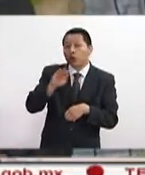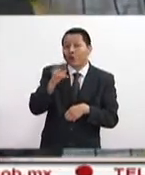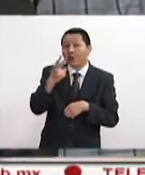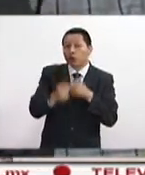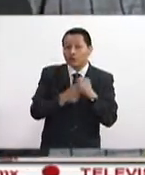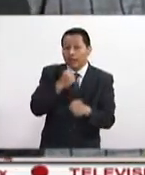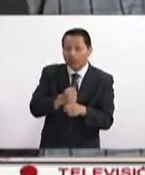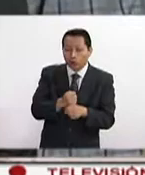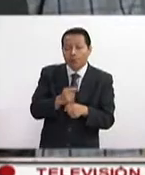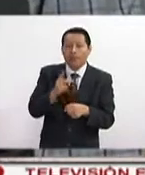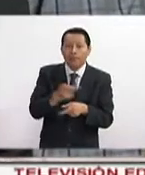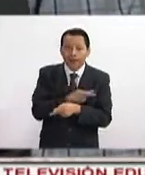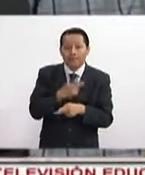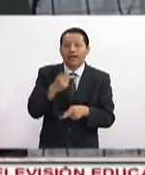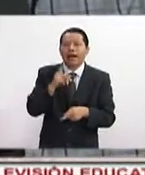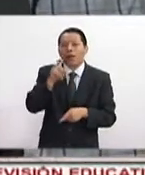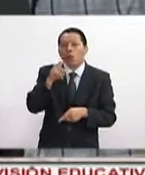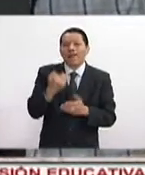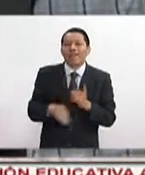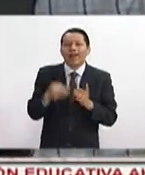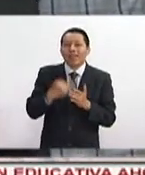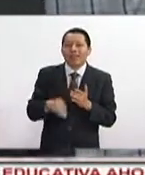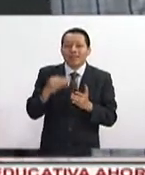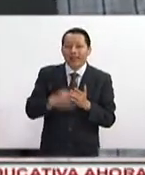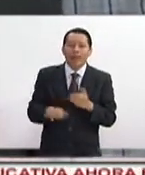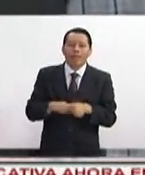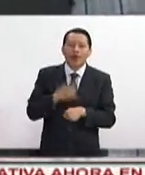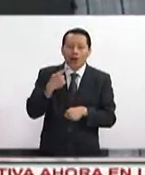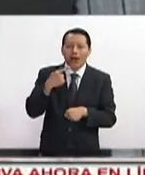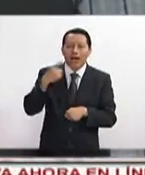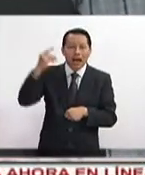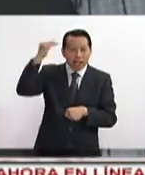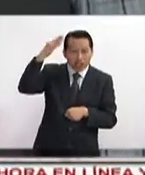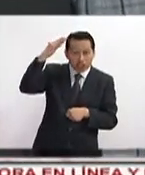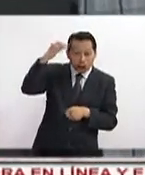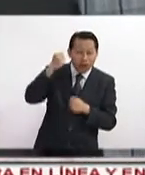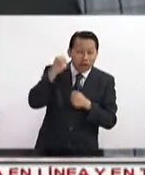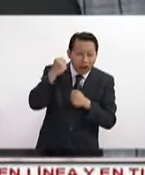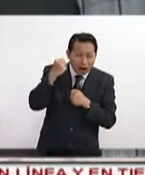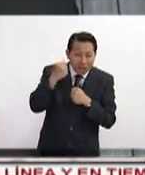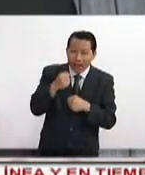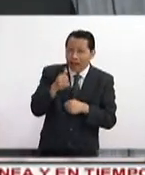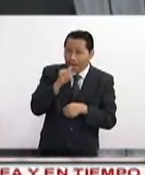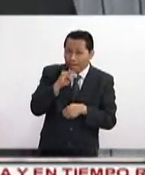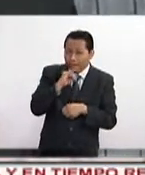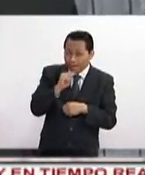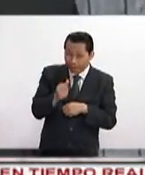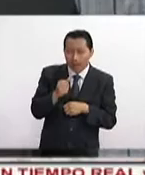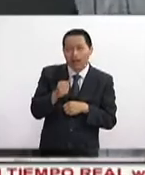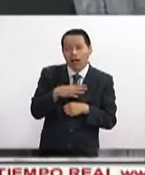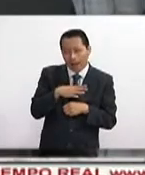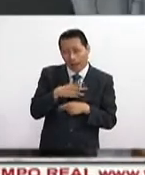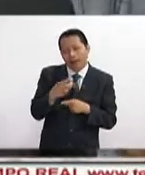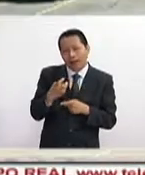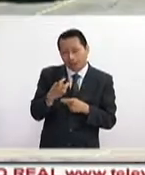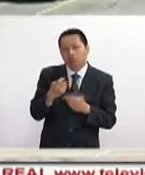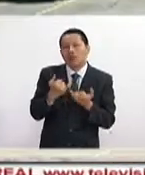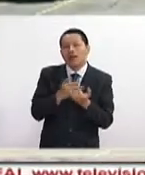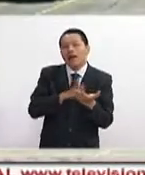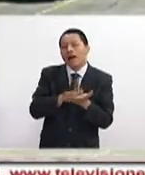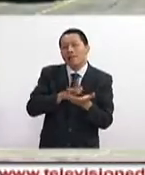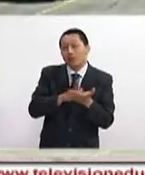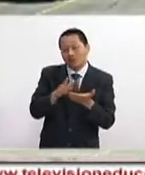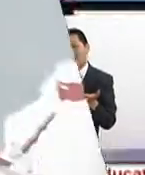diagnosticó deshidratación luego de que pasara horas bajo el sol mientras colaboraba con una asociación